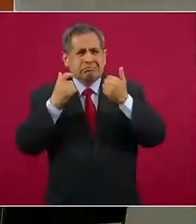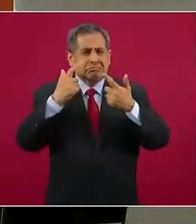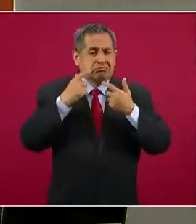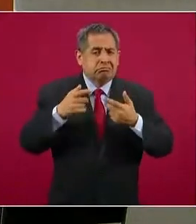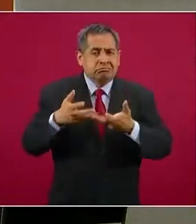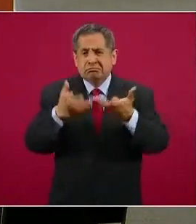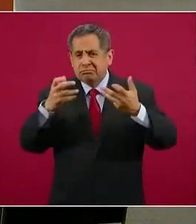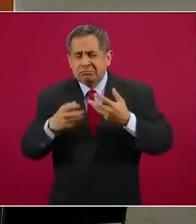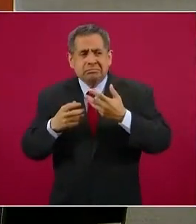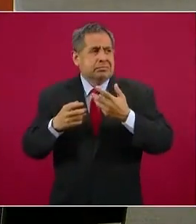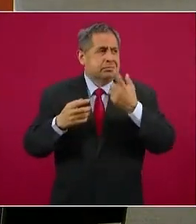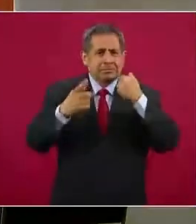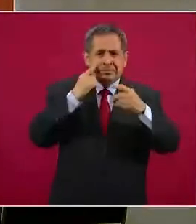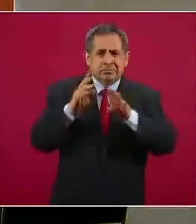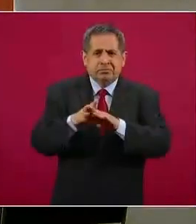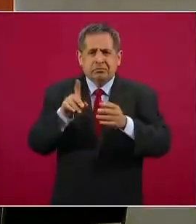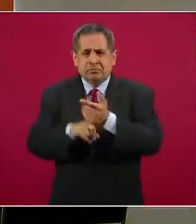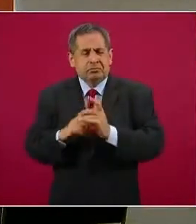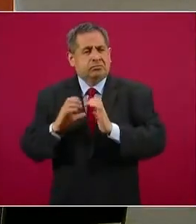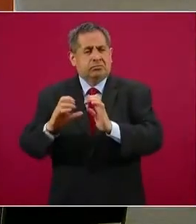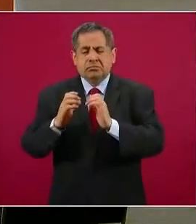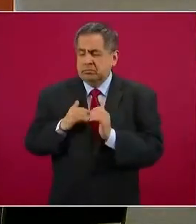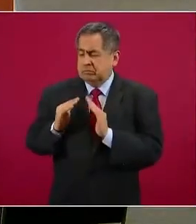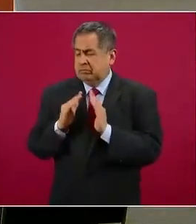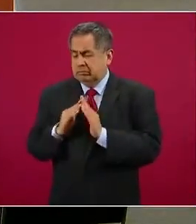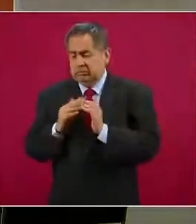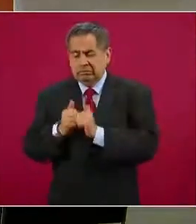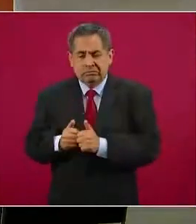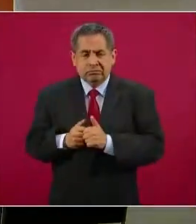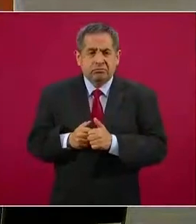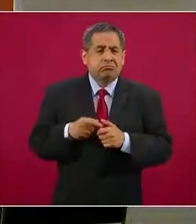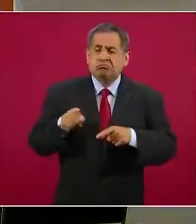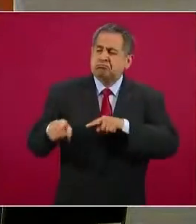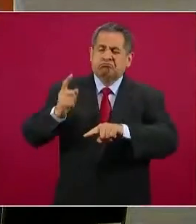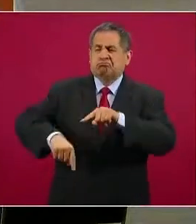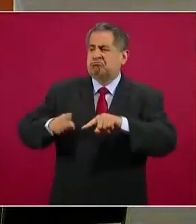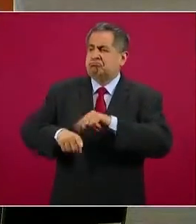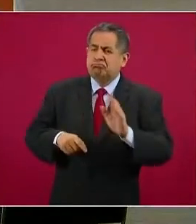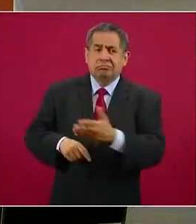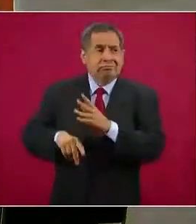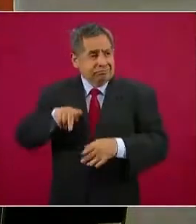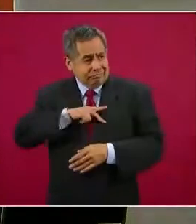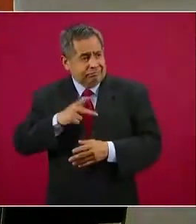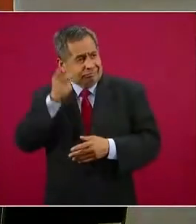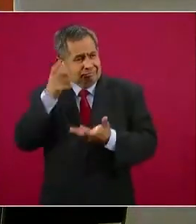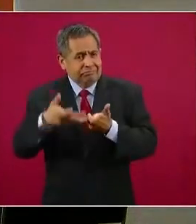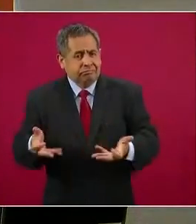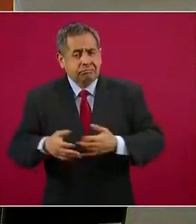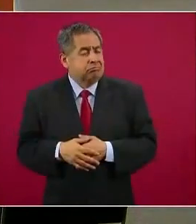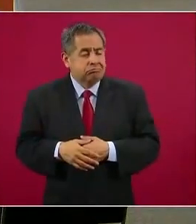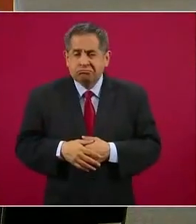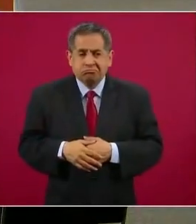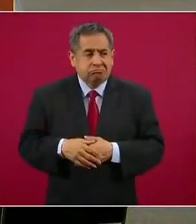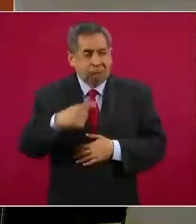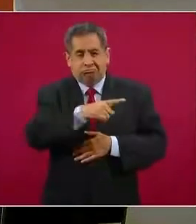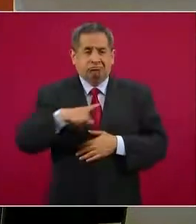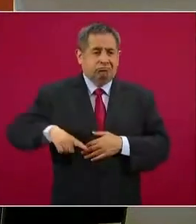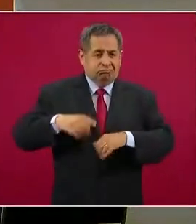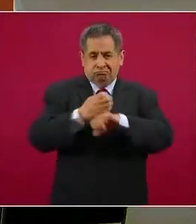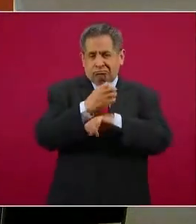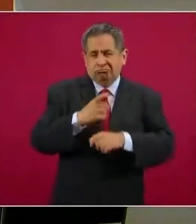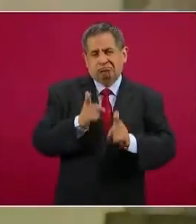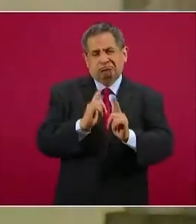tierras, levantando, tratando de cuidar sus casitas donde estaban ahí mismo, de sus mismas tierras. Fue una burla de gobierno, es una